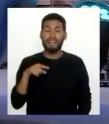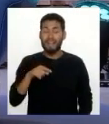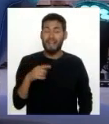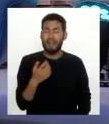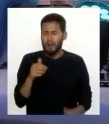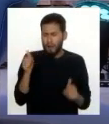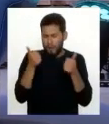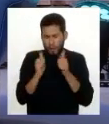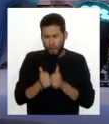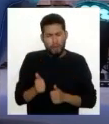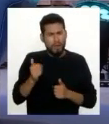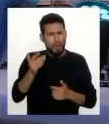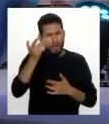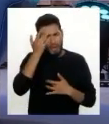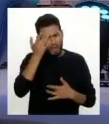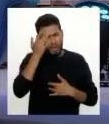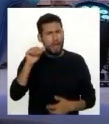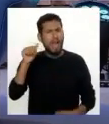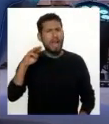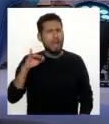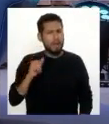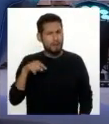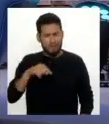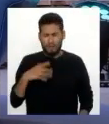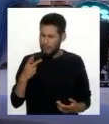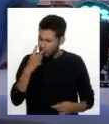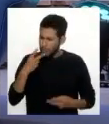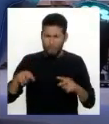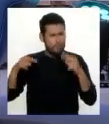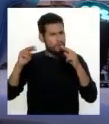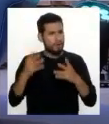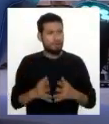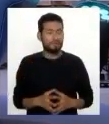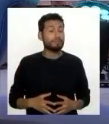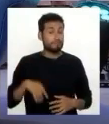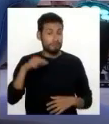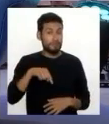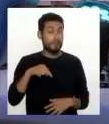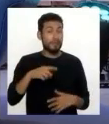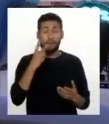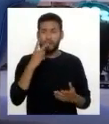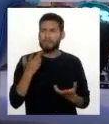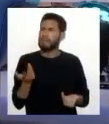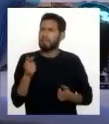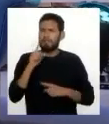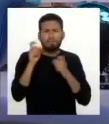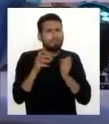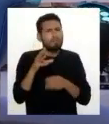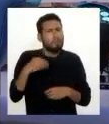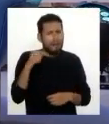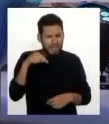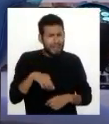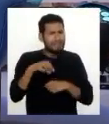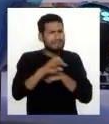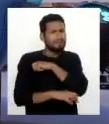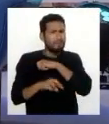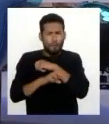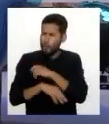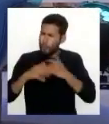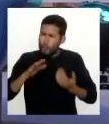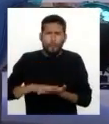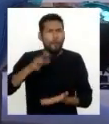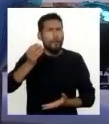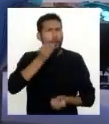es un problema de salud pública y los índices vienen aumentando, Fátima. Bueno, y nos hacemos la pregunta, ¿por qué en un país tan rico como